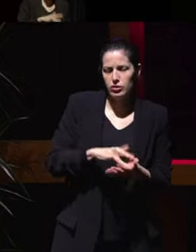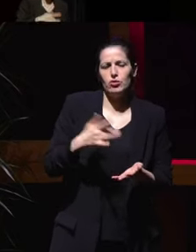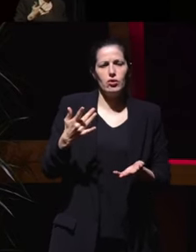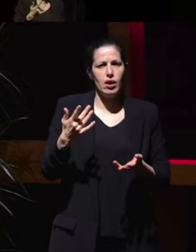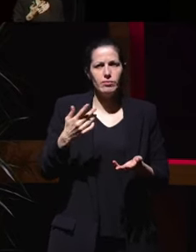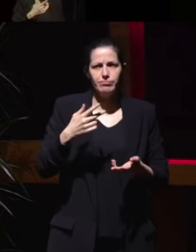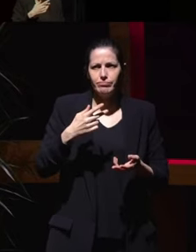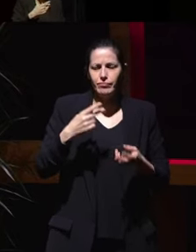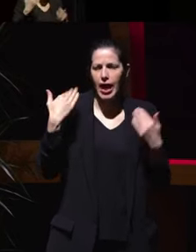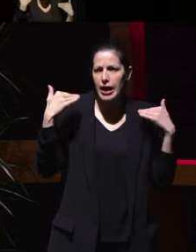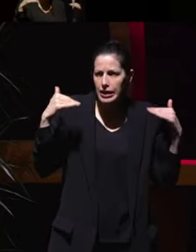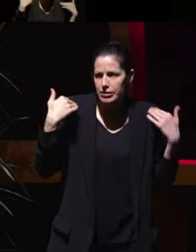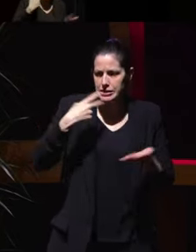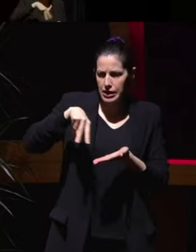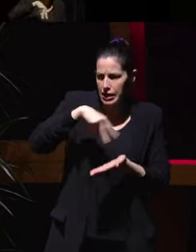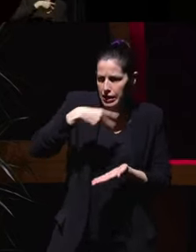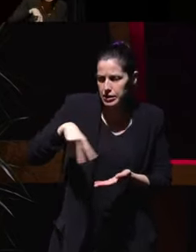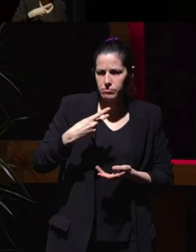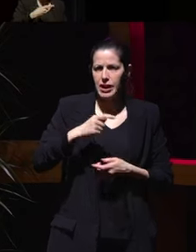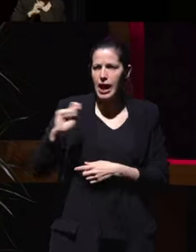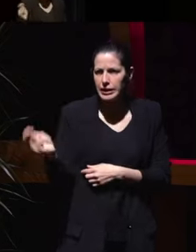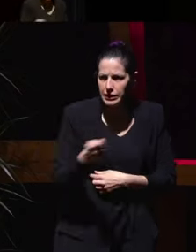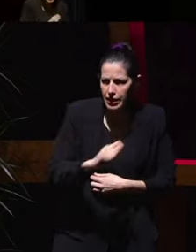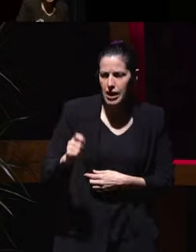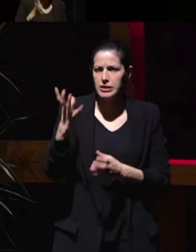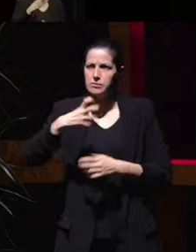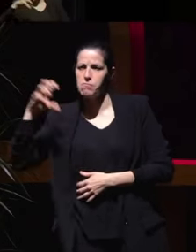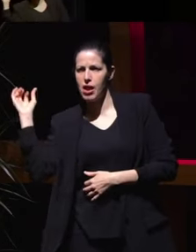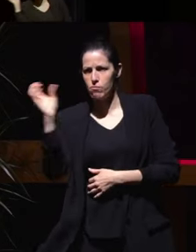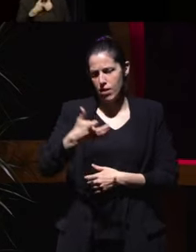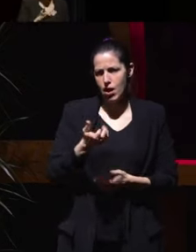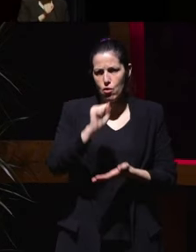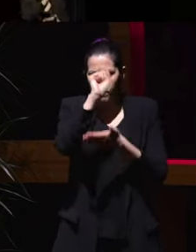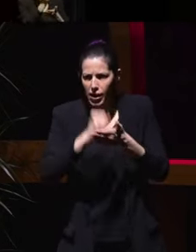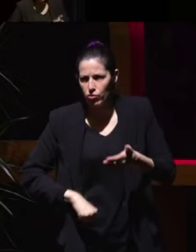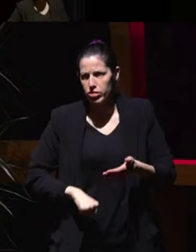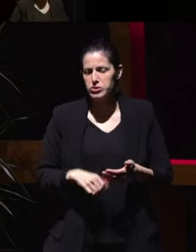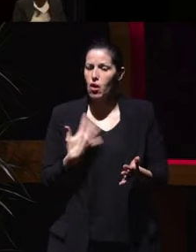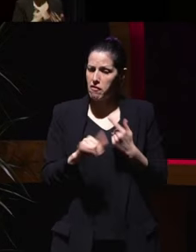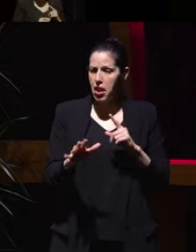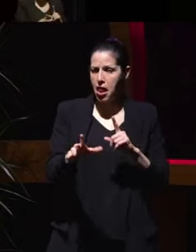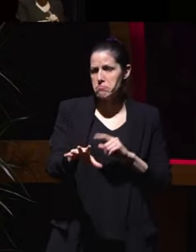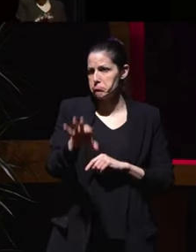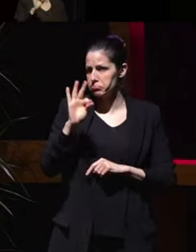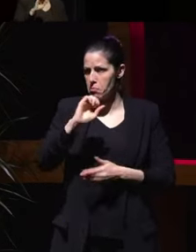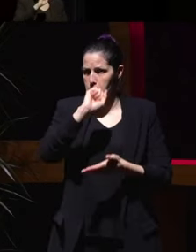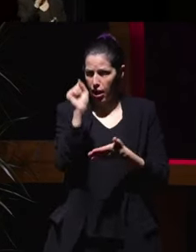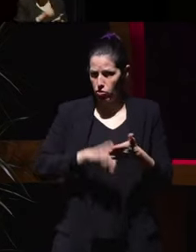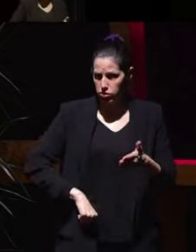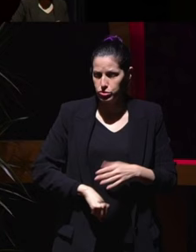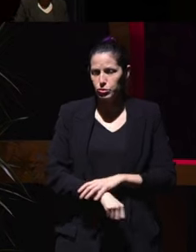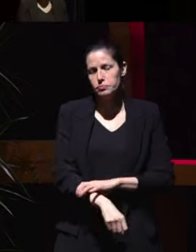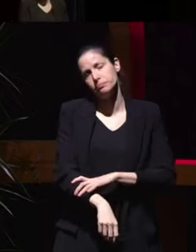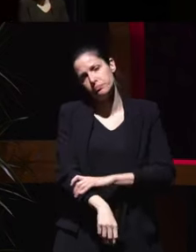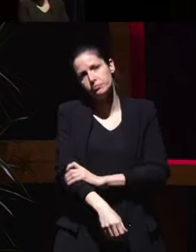natación, tenis, balonmano, baloncesto, hasta que me decanté por lo baloncesto. Ahí estuve xogando pues,